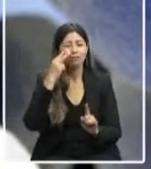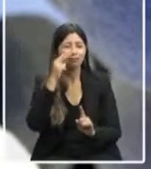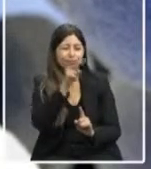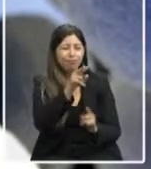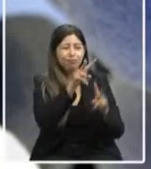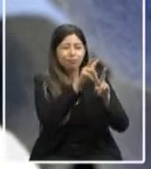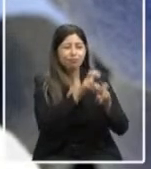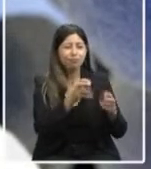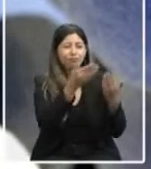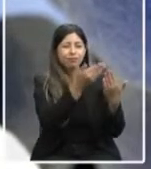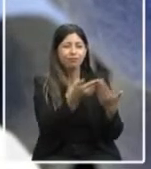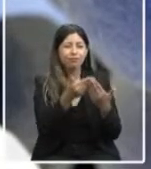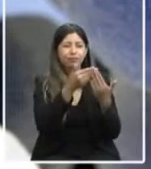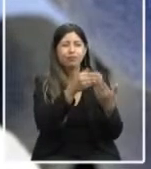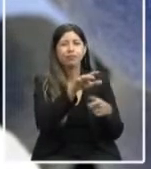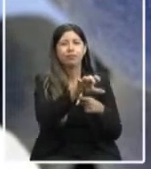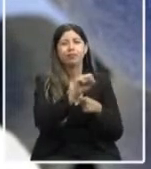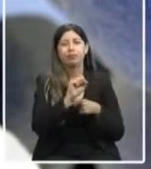Tomamos a los